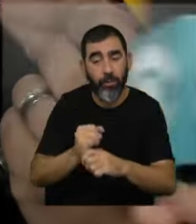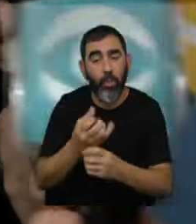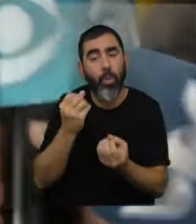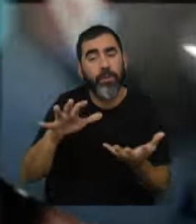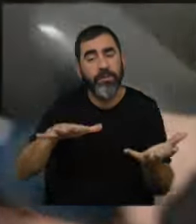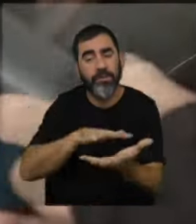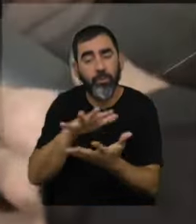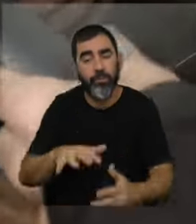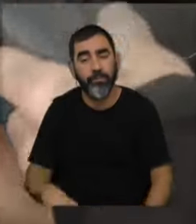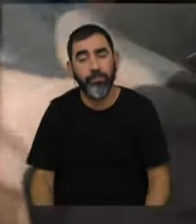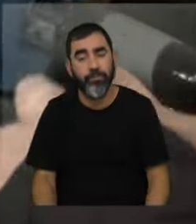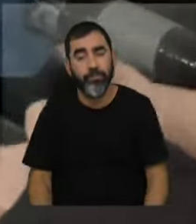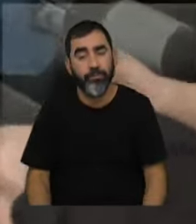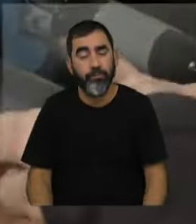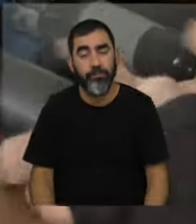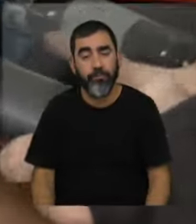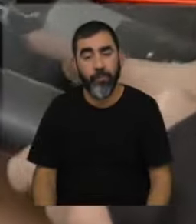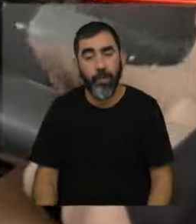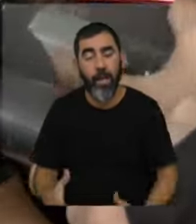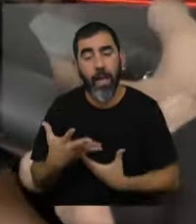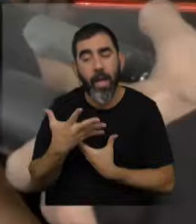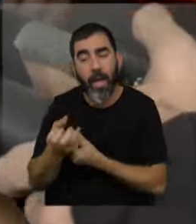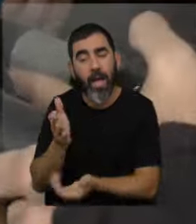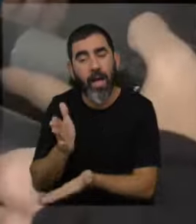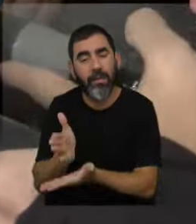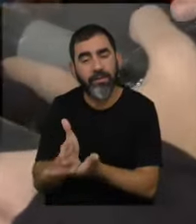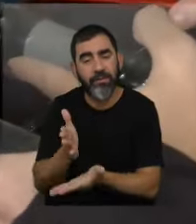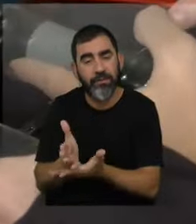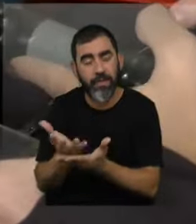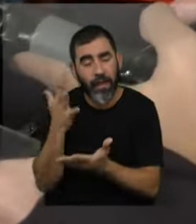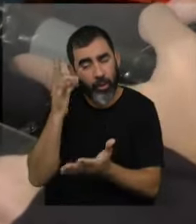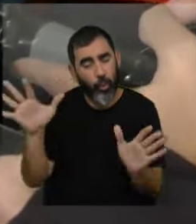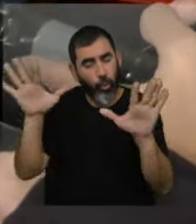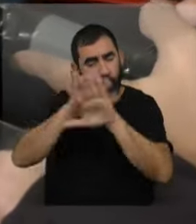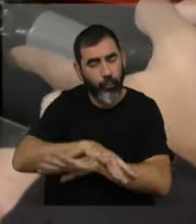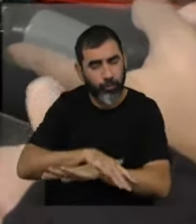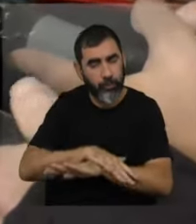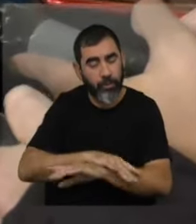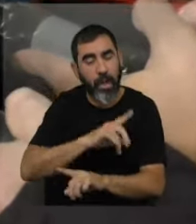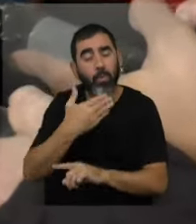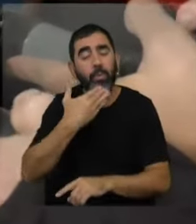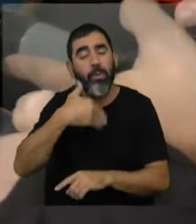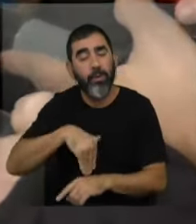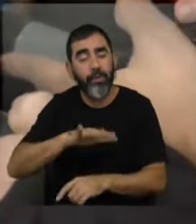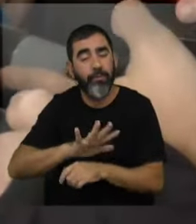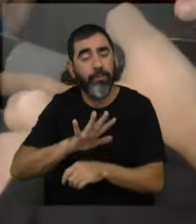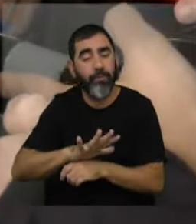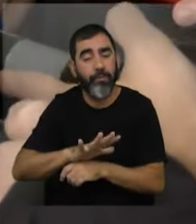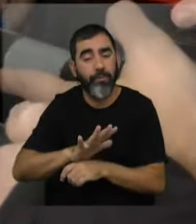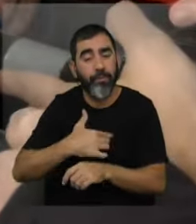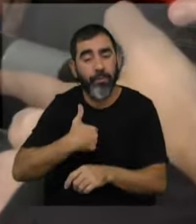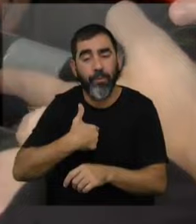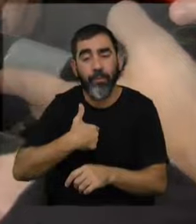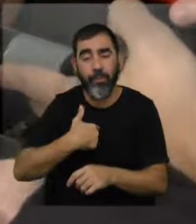la situación la asistencia que yo mencioné Me parece que fue confundida porque hay quienes interpretaron que nosotros estábamos